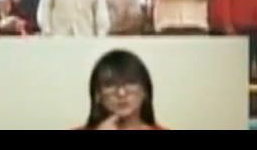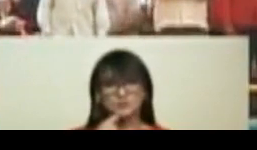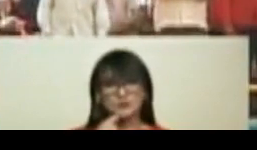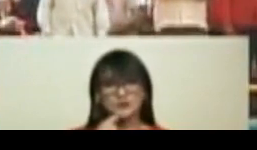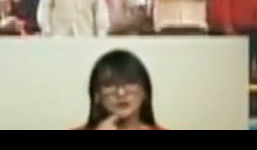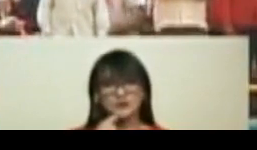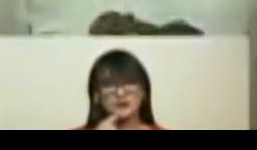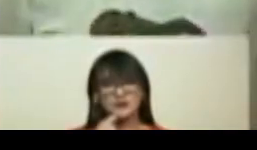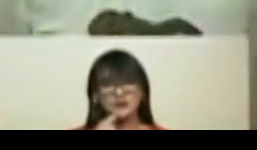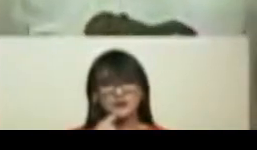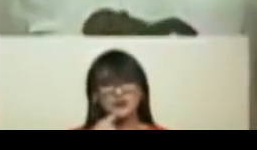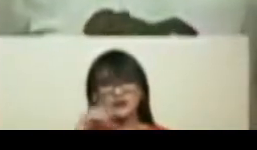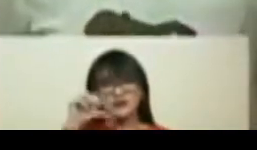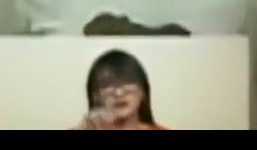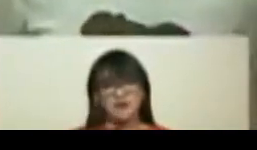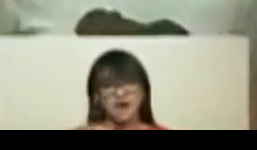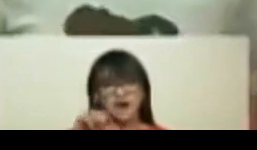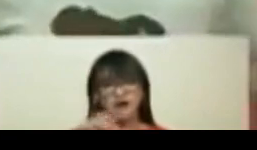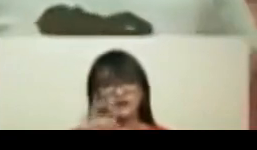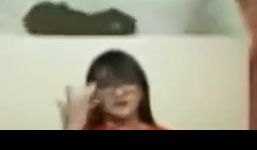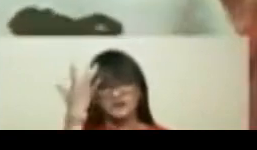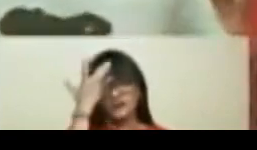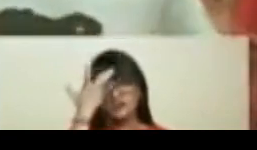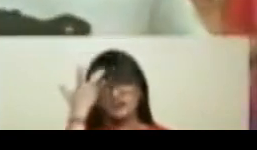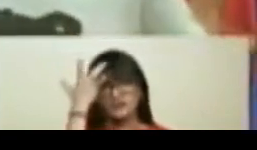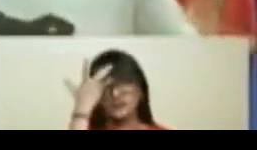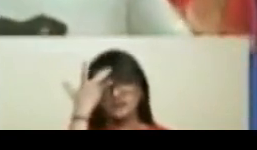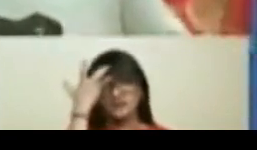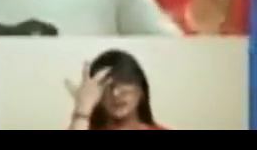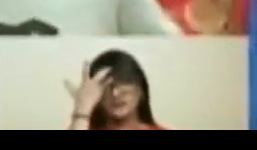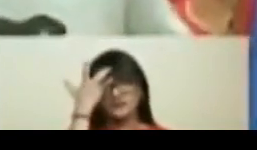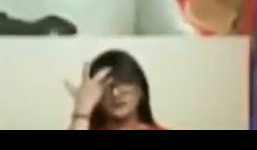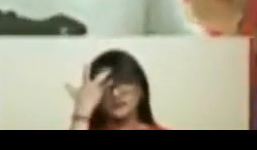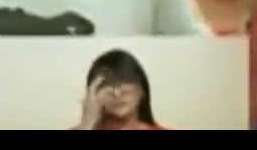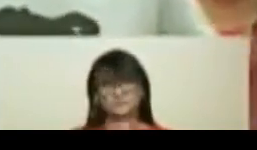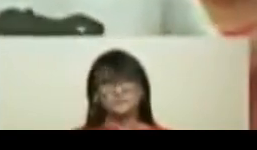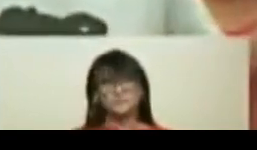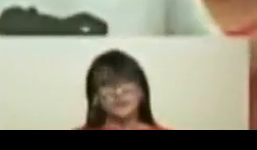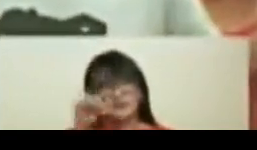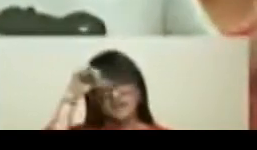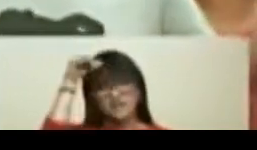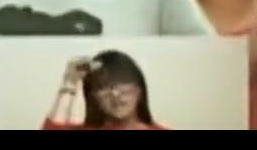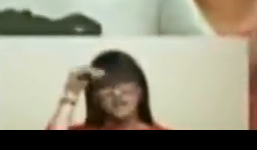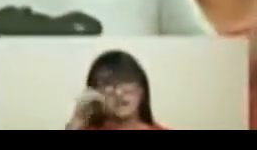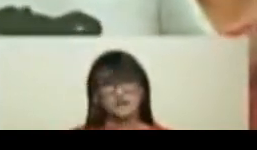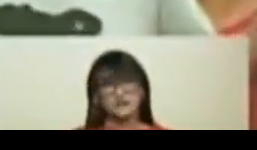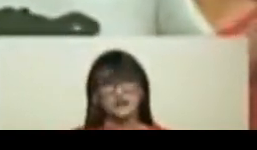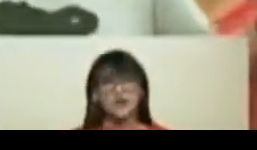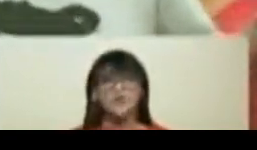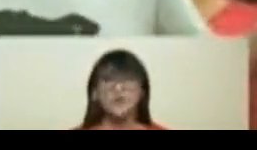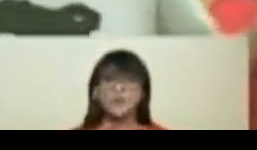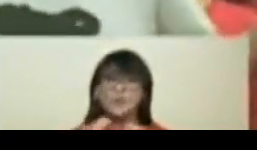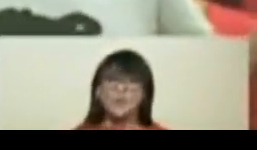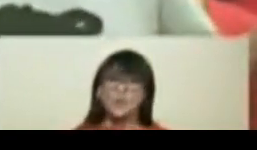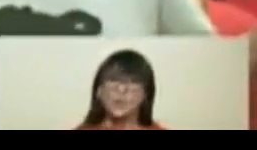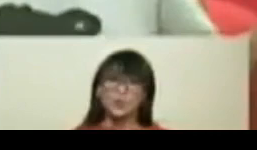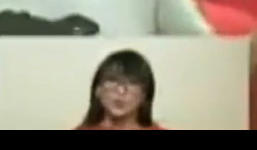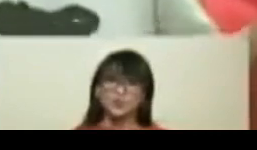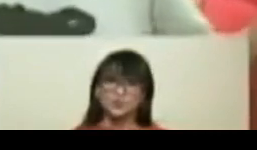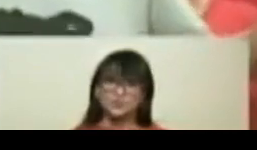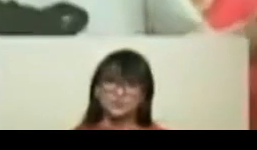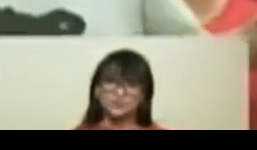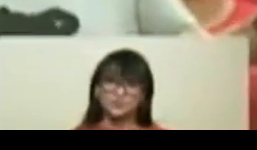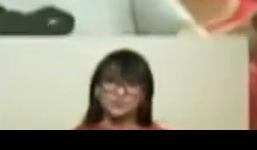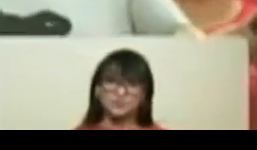irán la india el nuevo mundo que se ha levantado con el